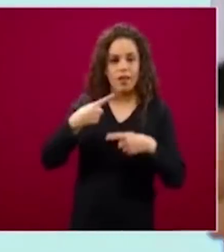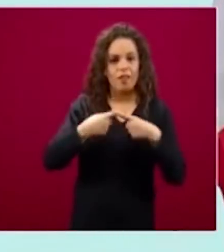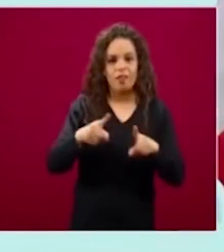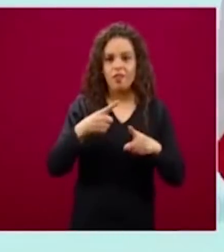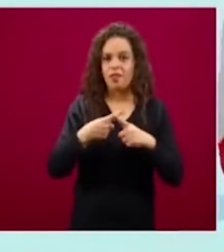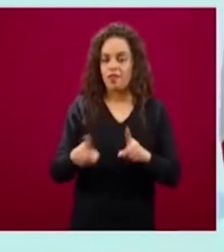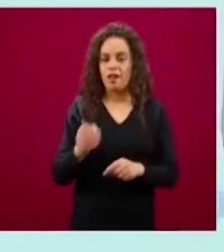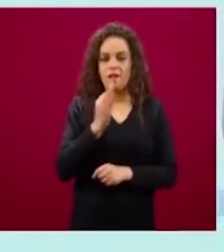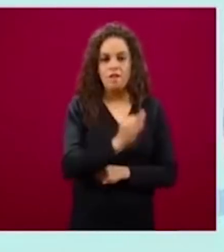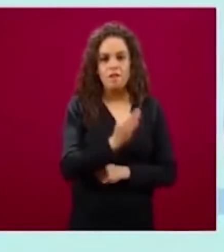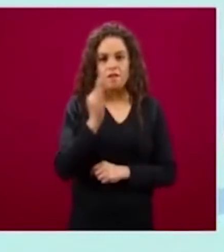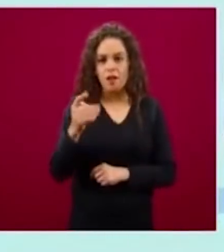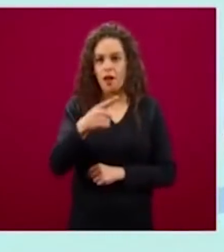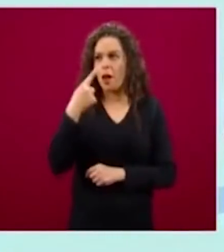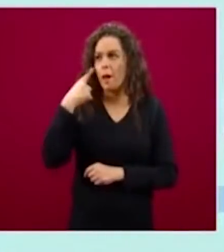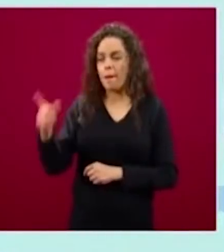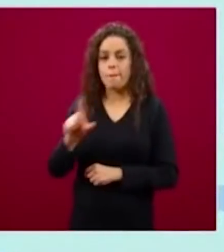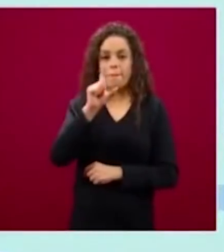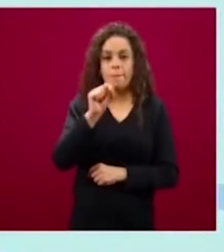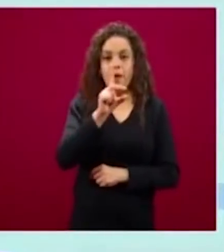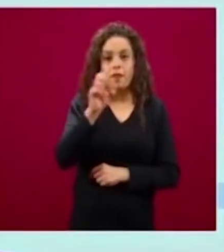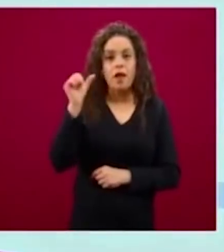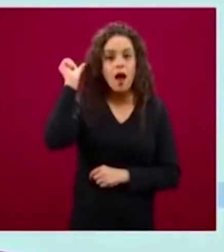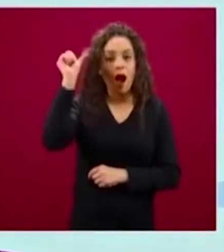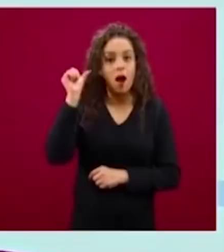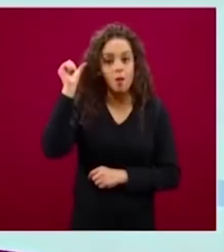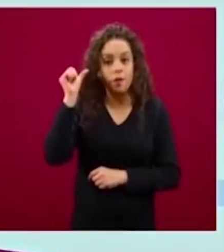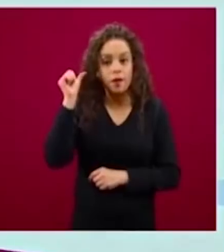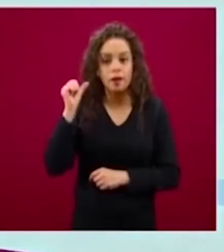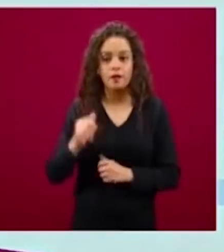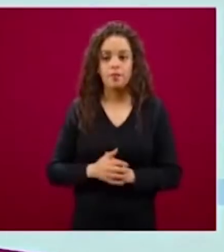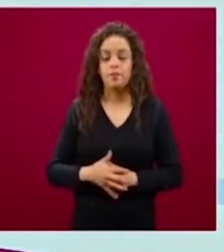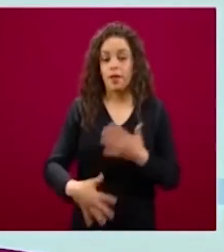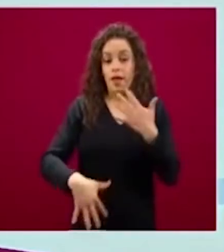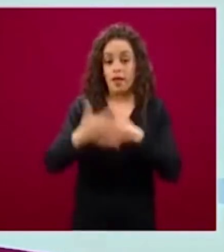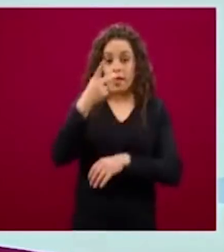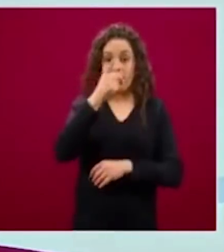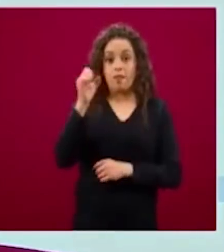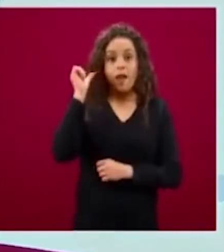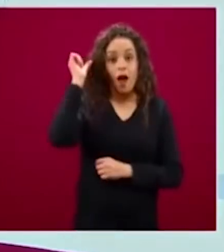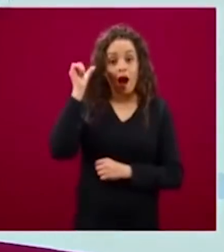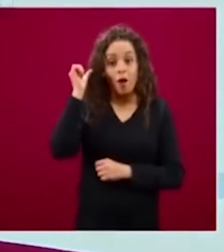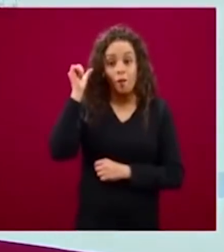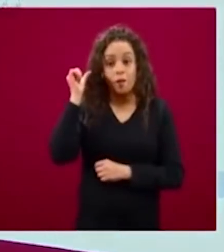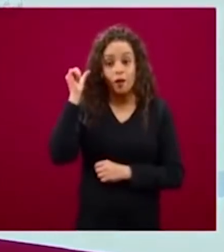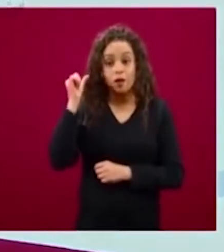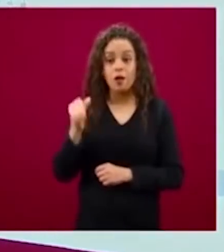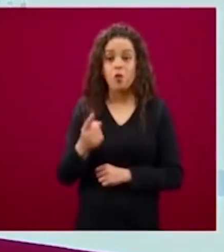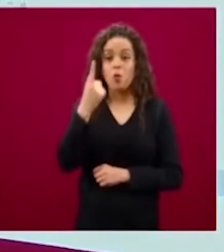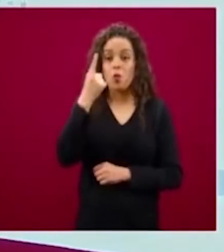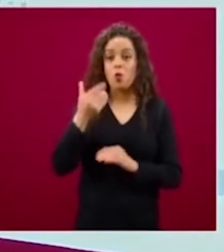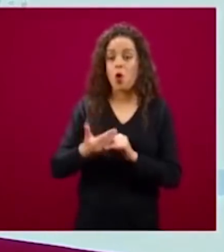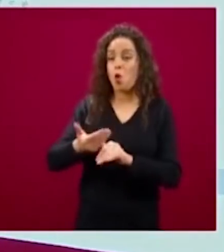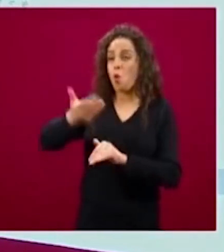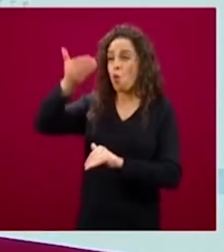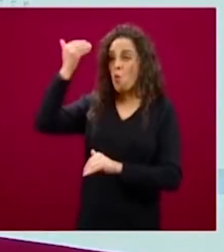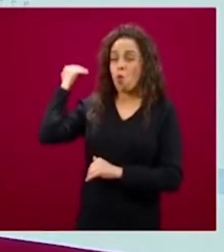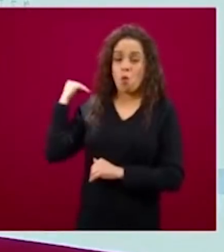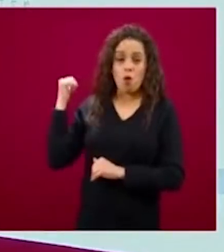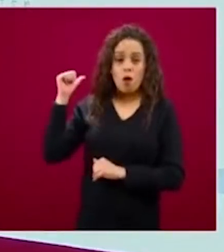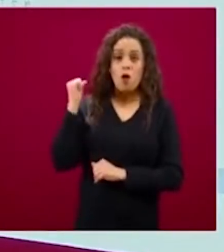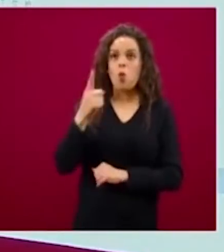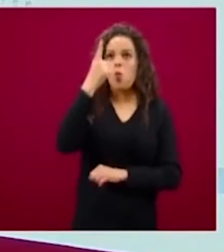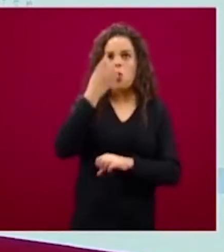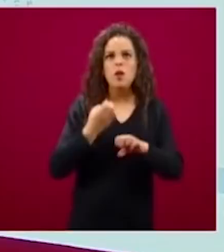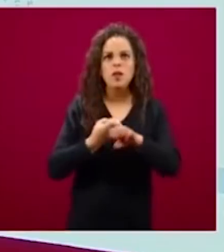Aquí tenemos la del 20 de abril, aquí tenemos una el 15 de abril y aquí tenemos una muy antigua que es de algún estado,